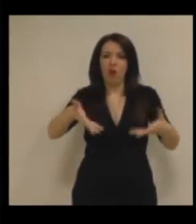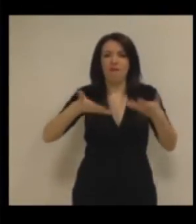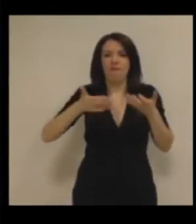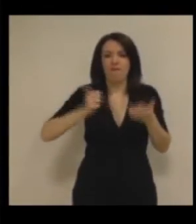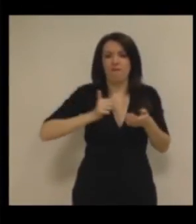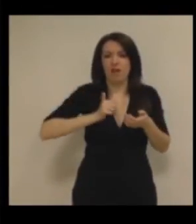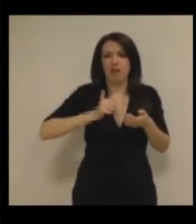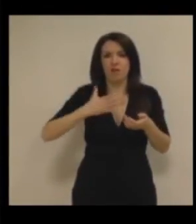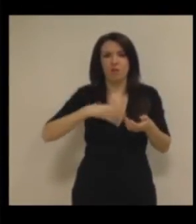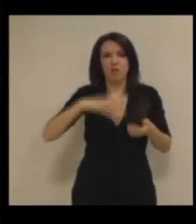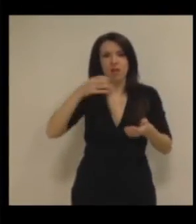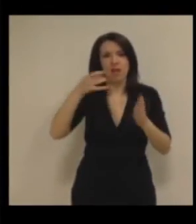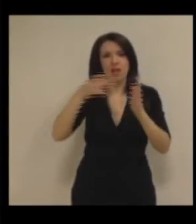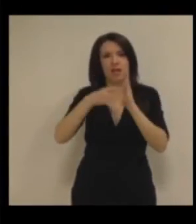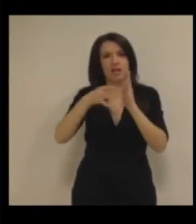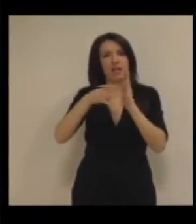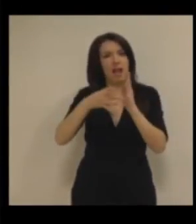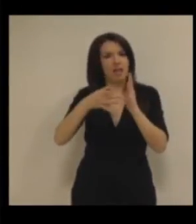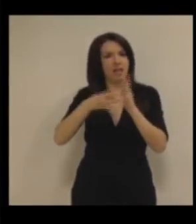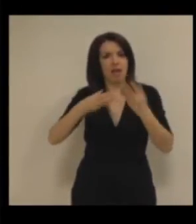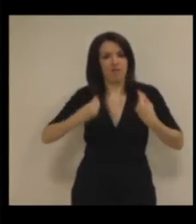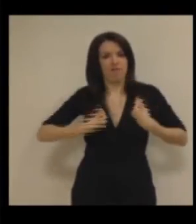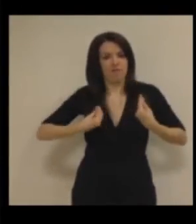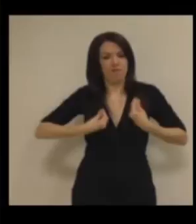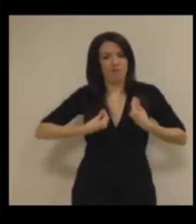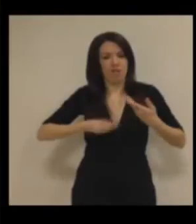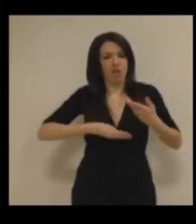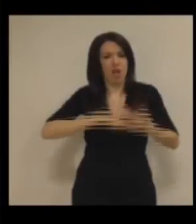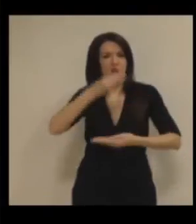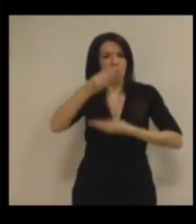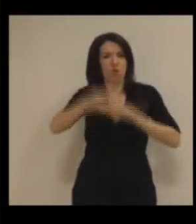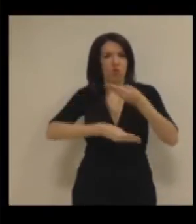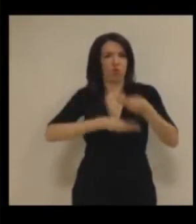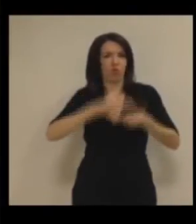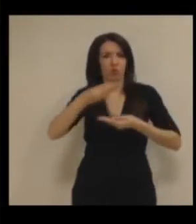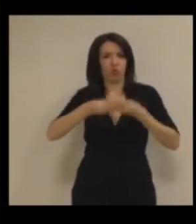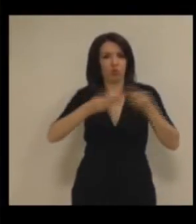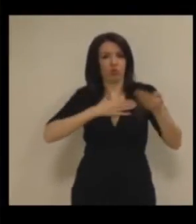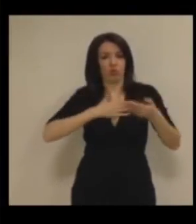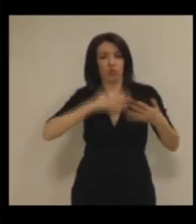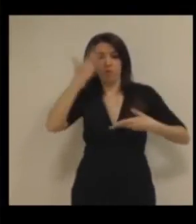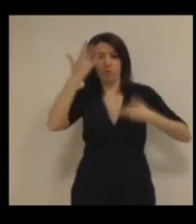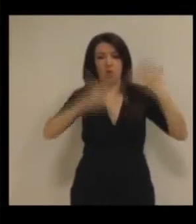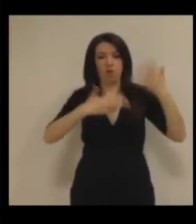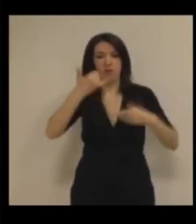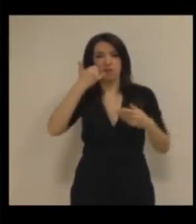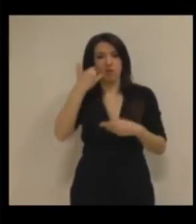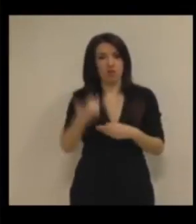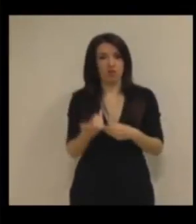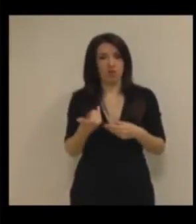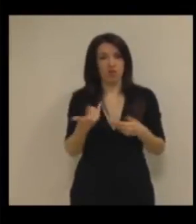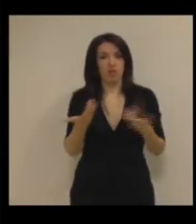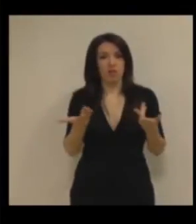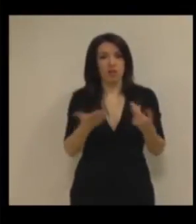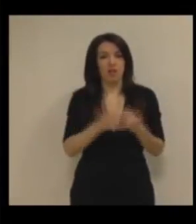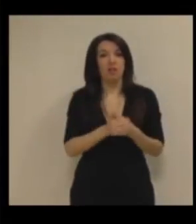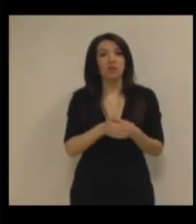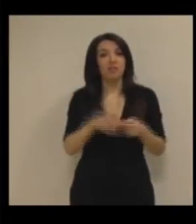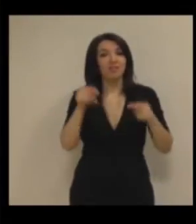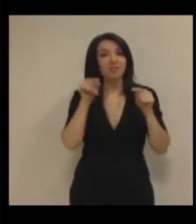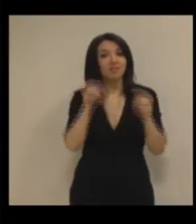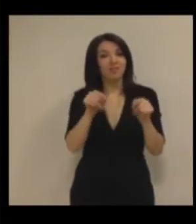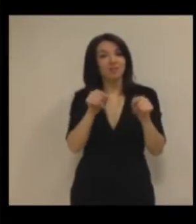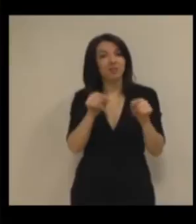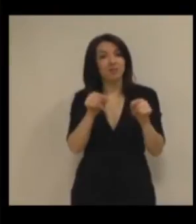pueden aportar en la calidad de vida de estas personas el uso de la administración electrónica. En ese